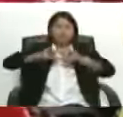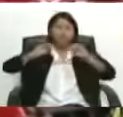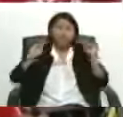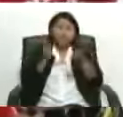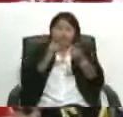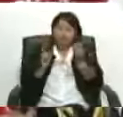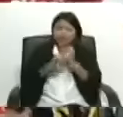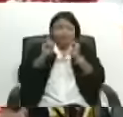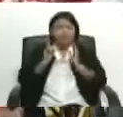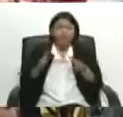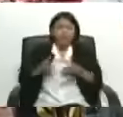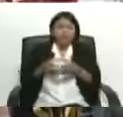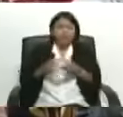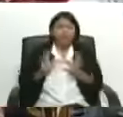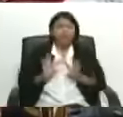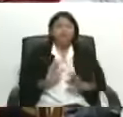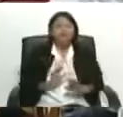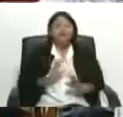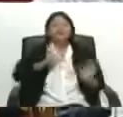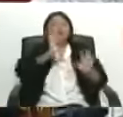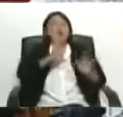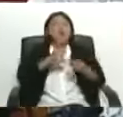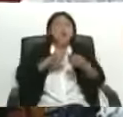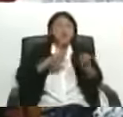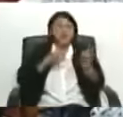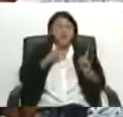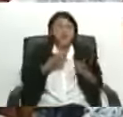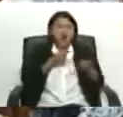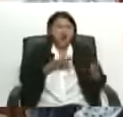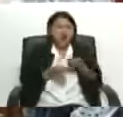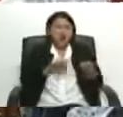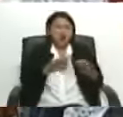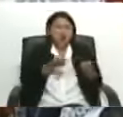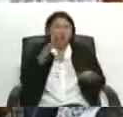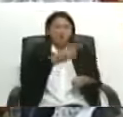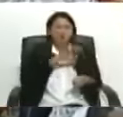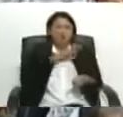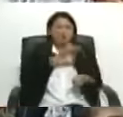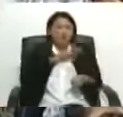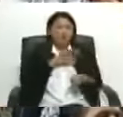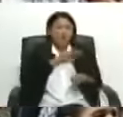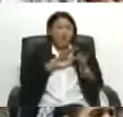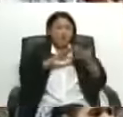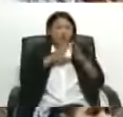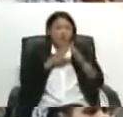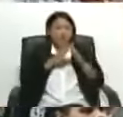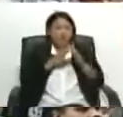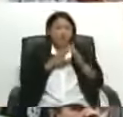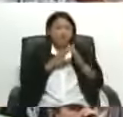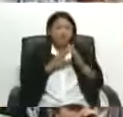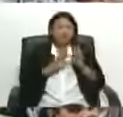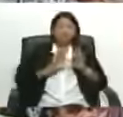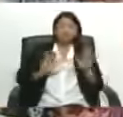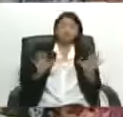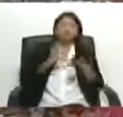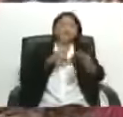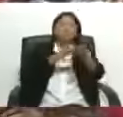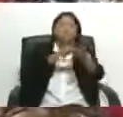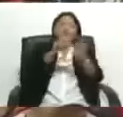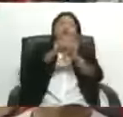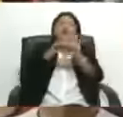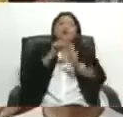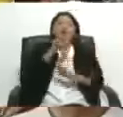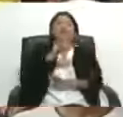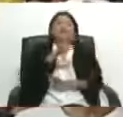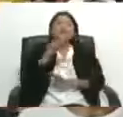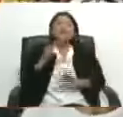Claro. No, que eso es para el control social en la comunidad. Miren, Artículo